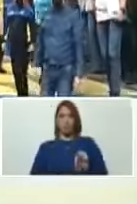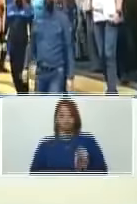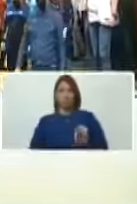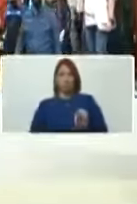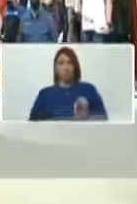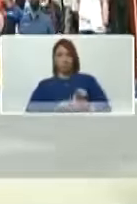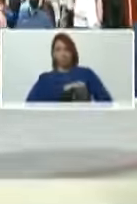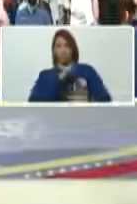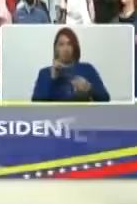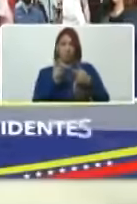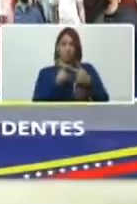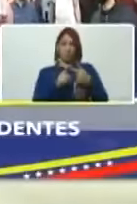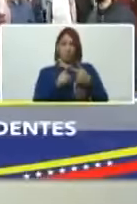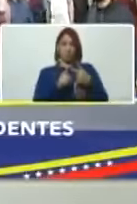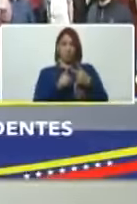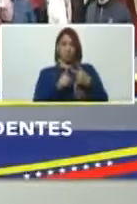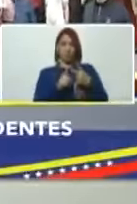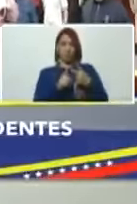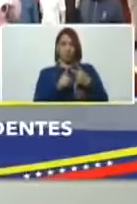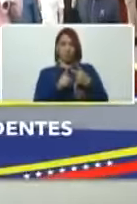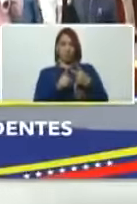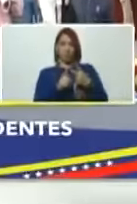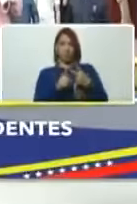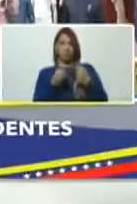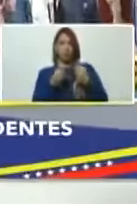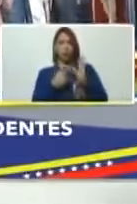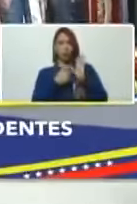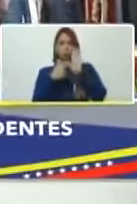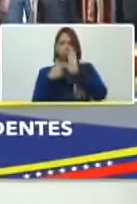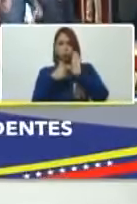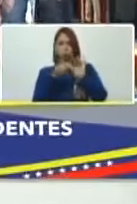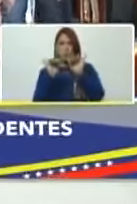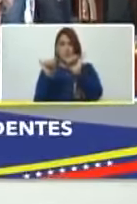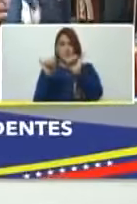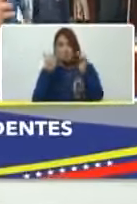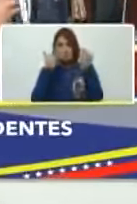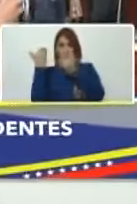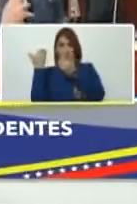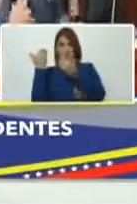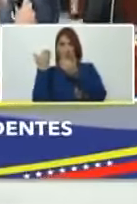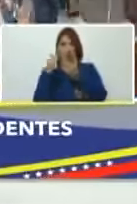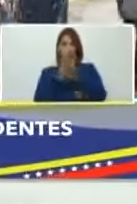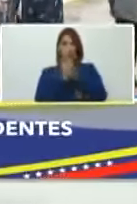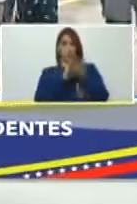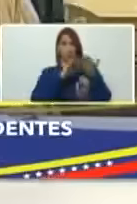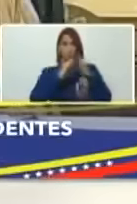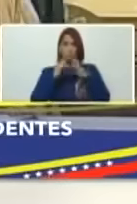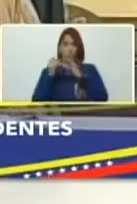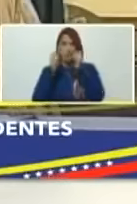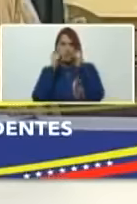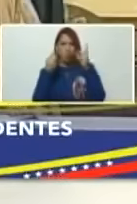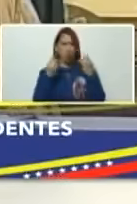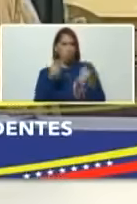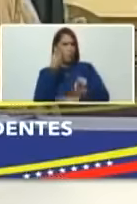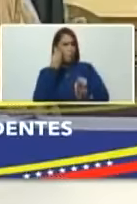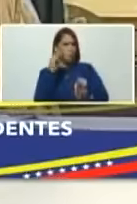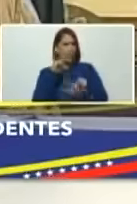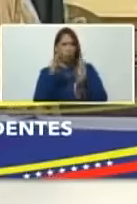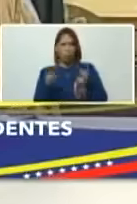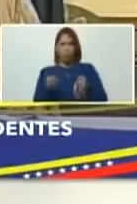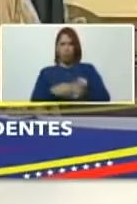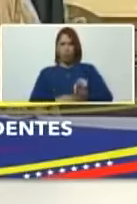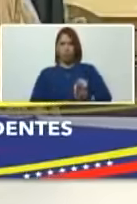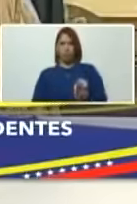En segundo lugar, el mapa de soluciones, como me lo mostraron ellos ahí en la comuna. Impresionante la metodología, Ricardo